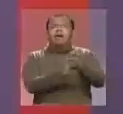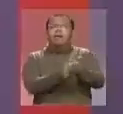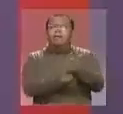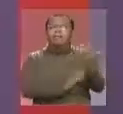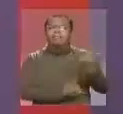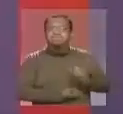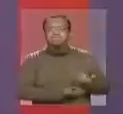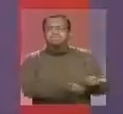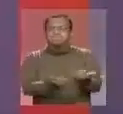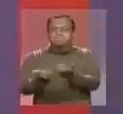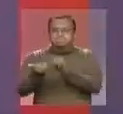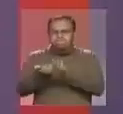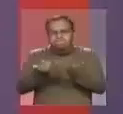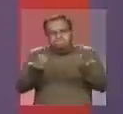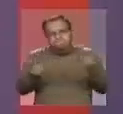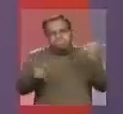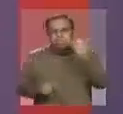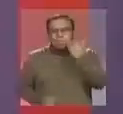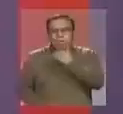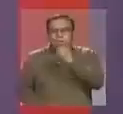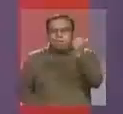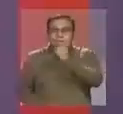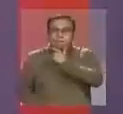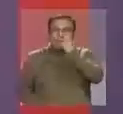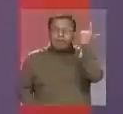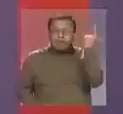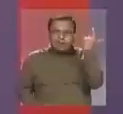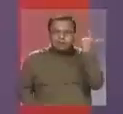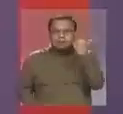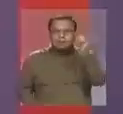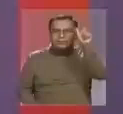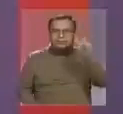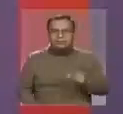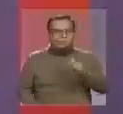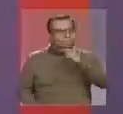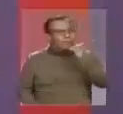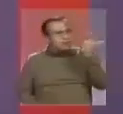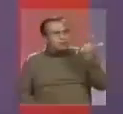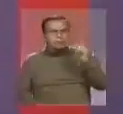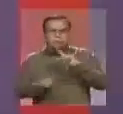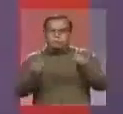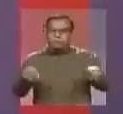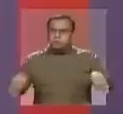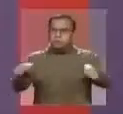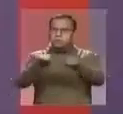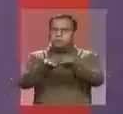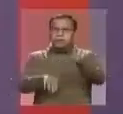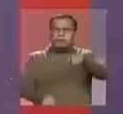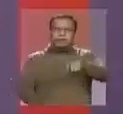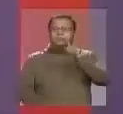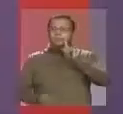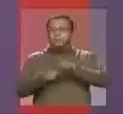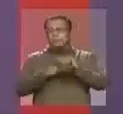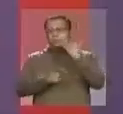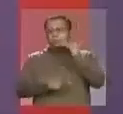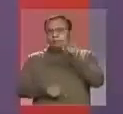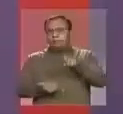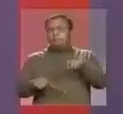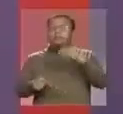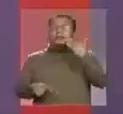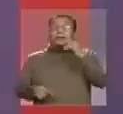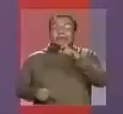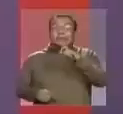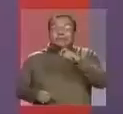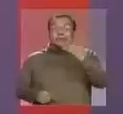en las realidades de, por ejemplo, las mujeres blancas, y no son iguales a las necesidades de las mujeres negras. Por